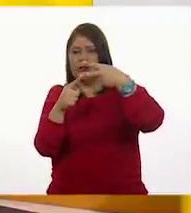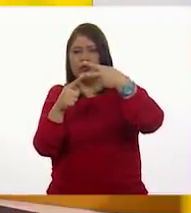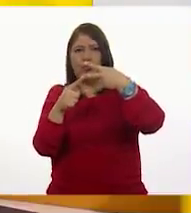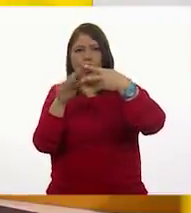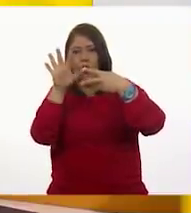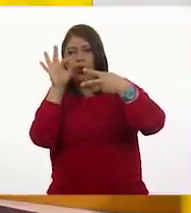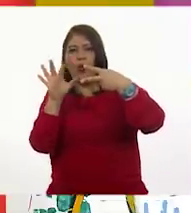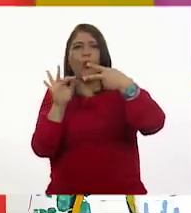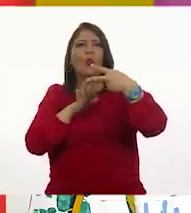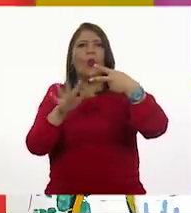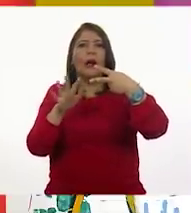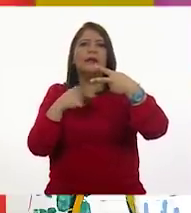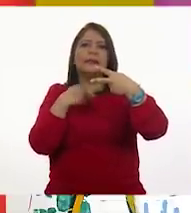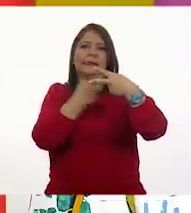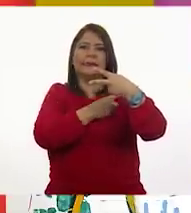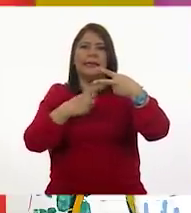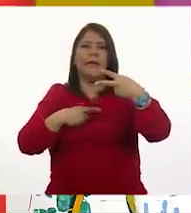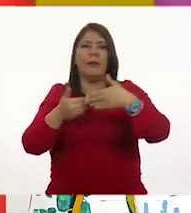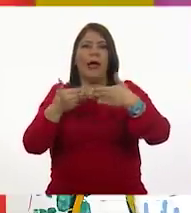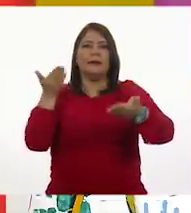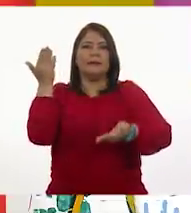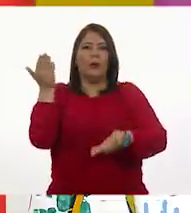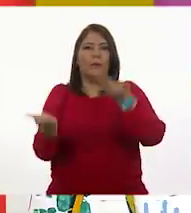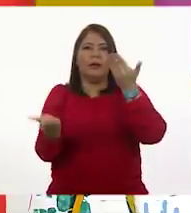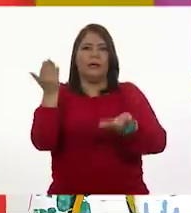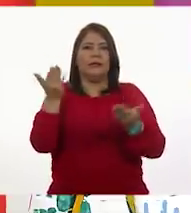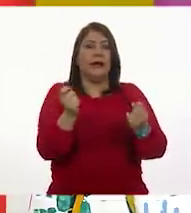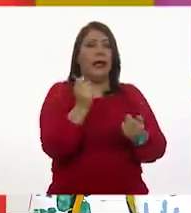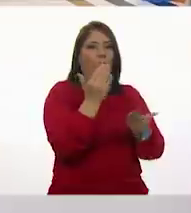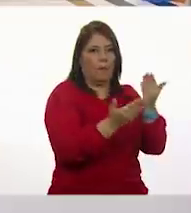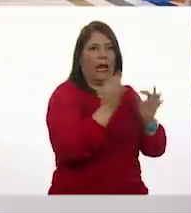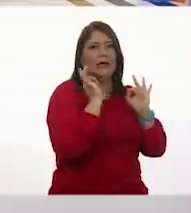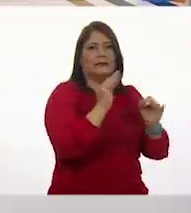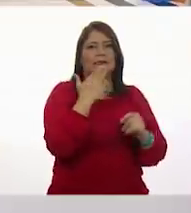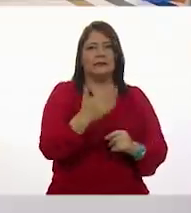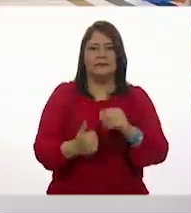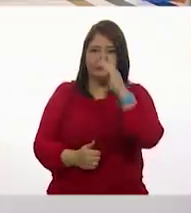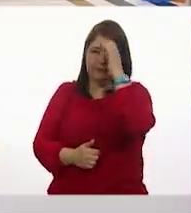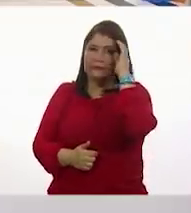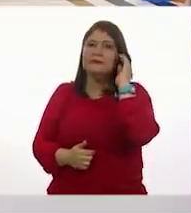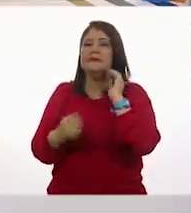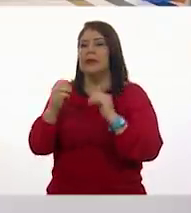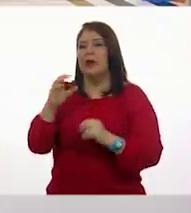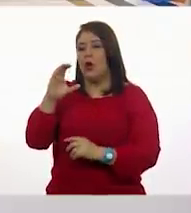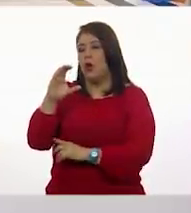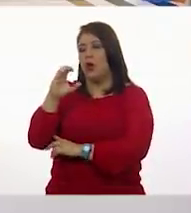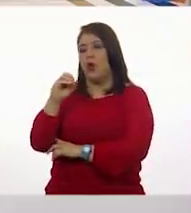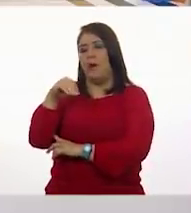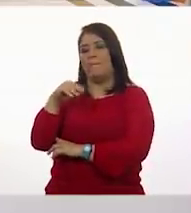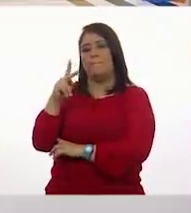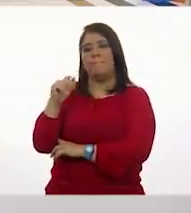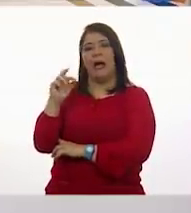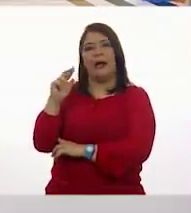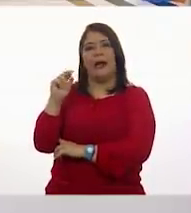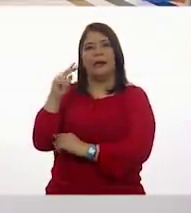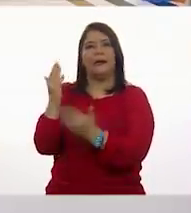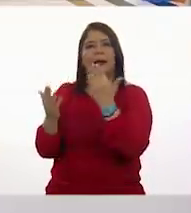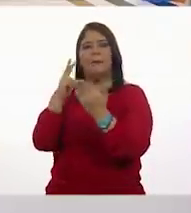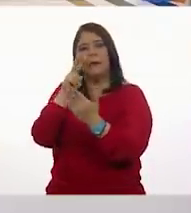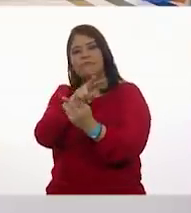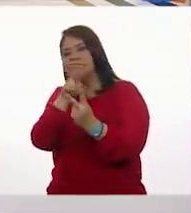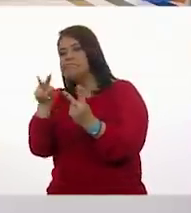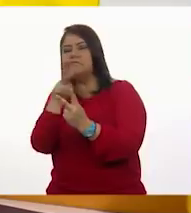Sí. ¡Excelente! Comparar. Comparar, muy bien. A ver, vamos entonces a buscar, seguramente. ¿Qué ahí creen?